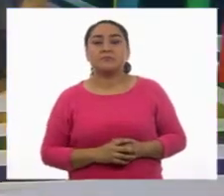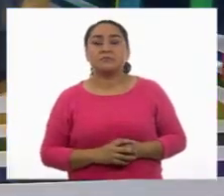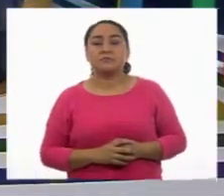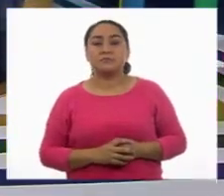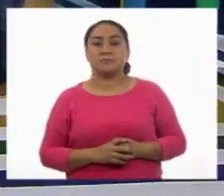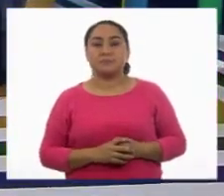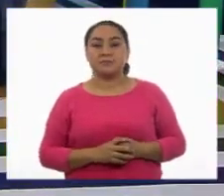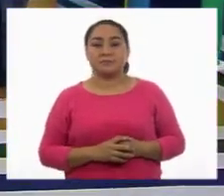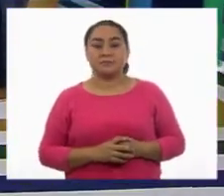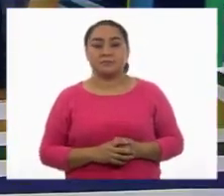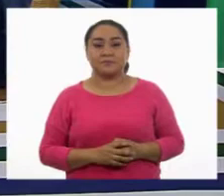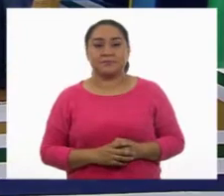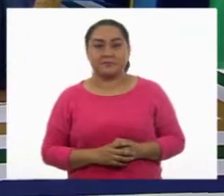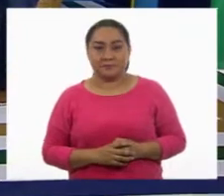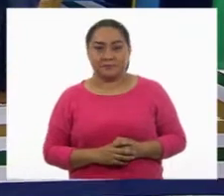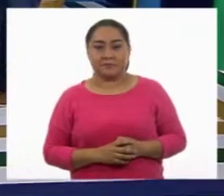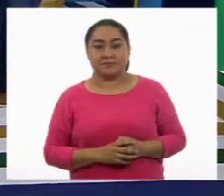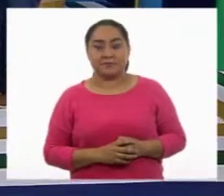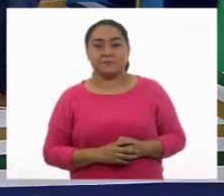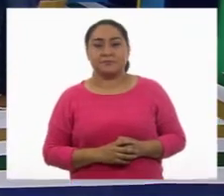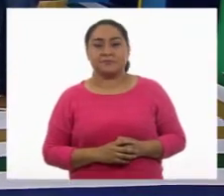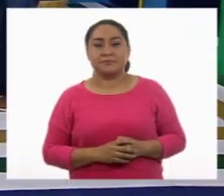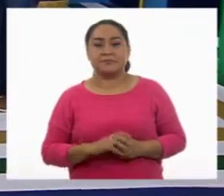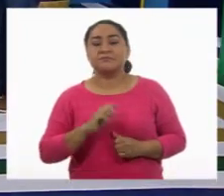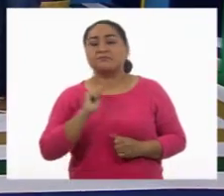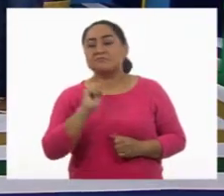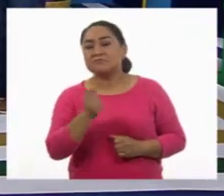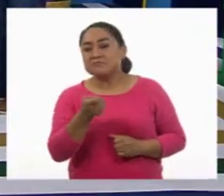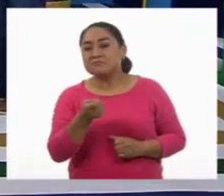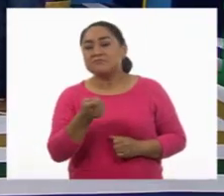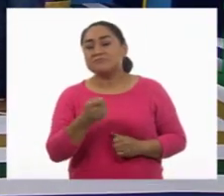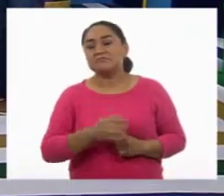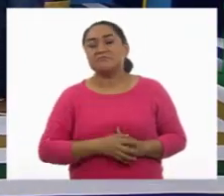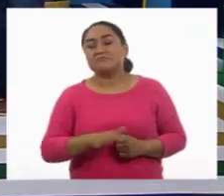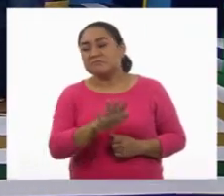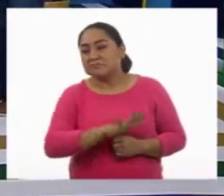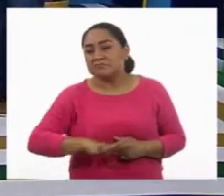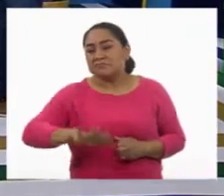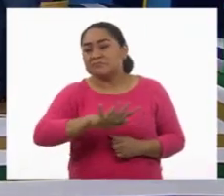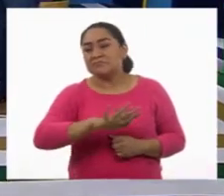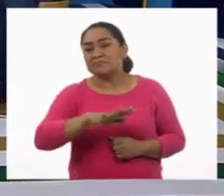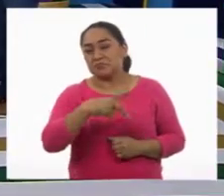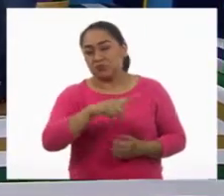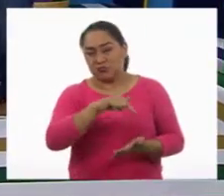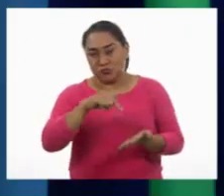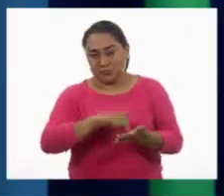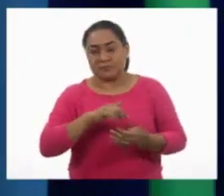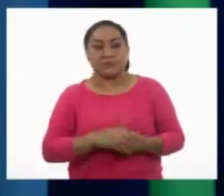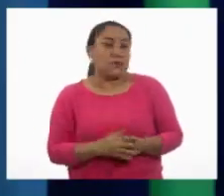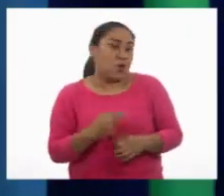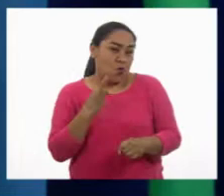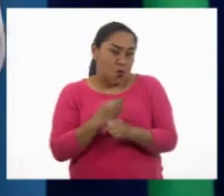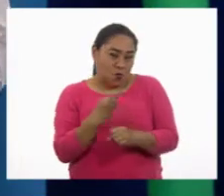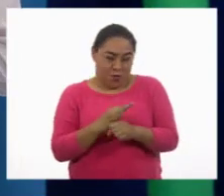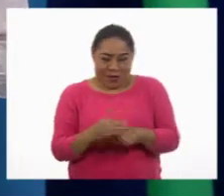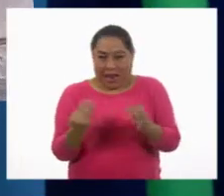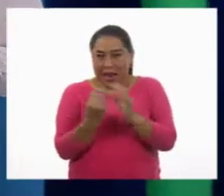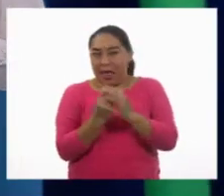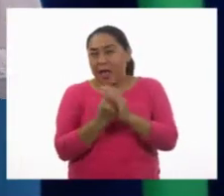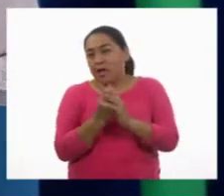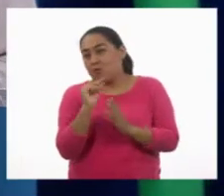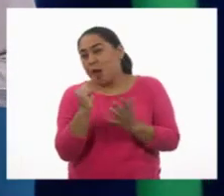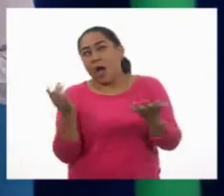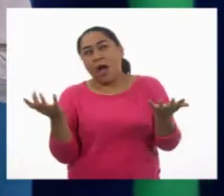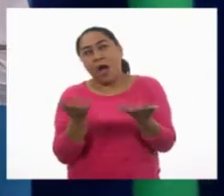Chiklalilis y Muguayorcayolisle la calle o polewik. Pero para hacer un ejercicio en esta clase,